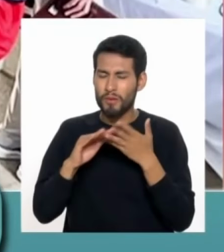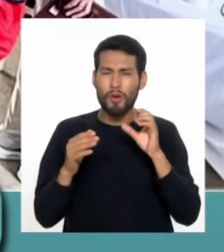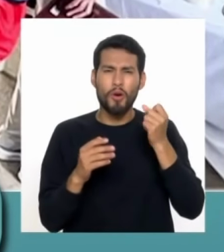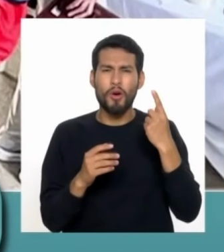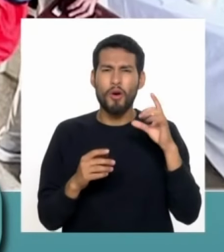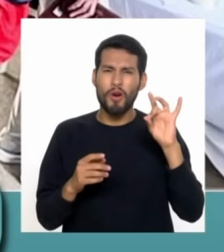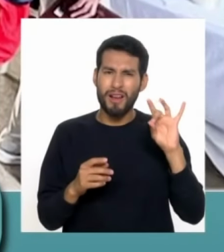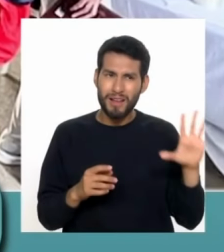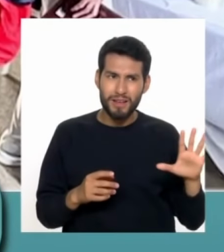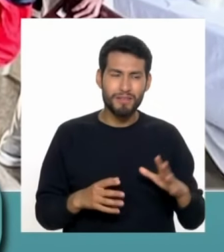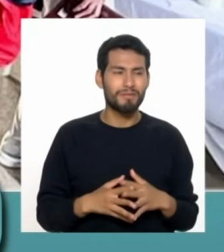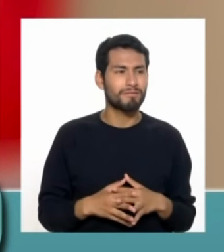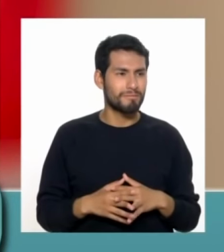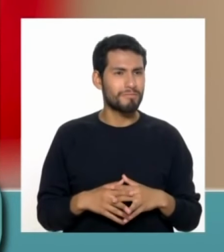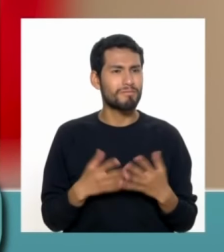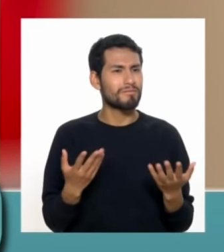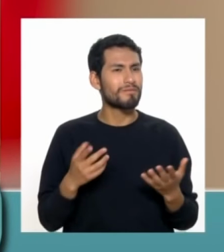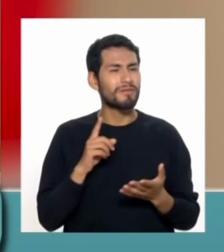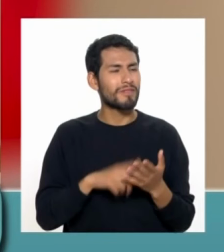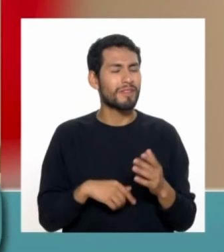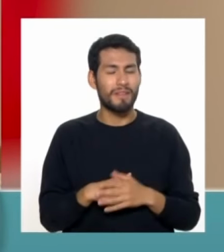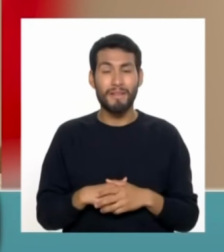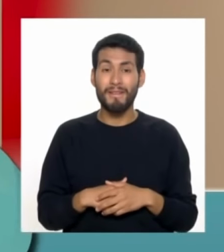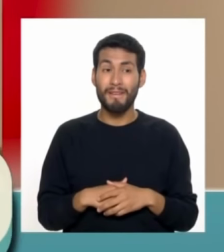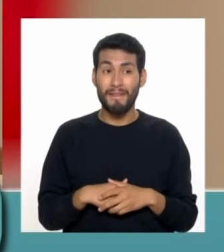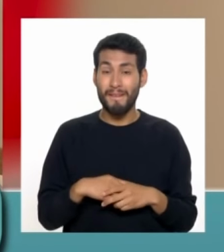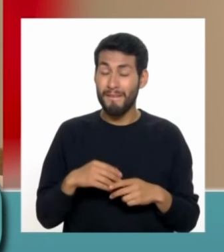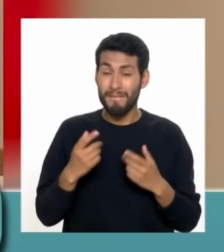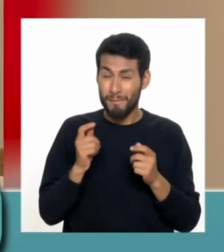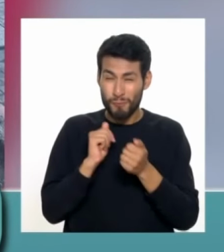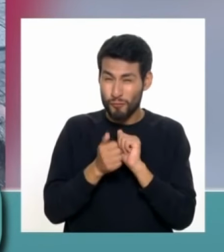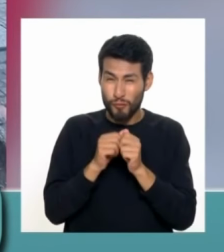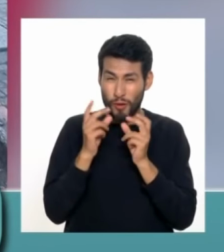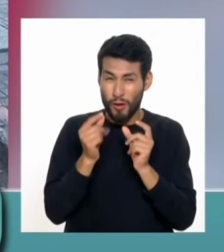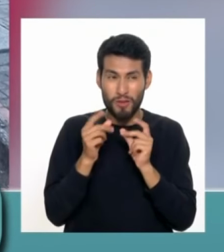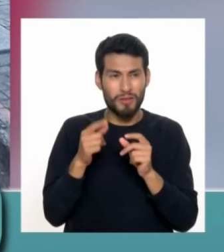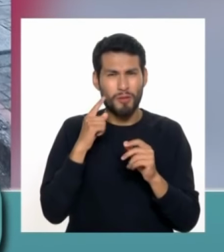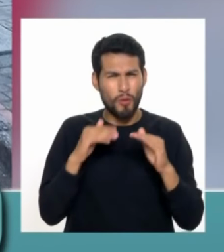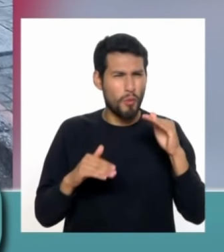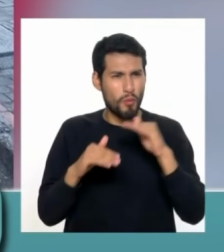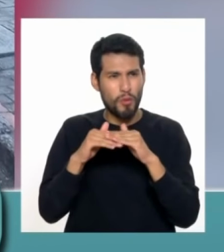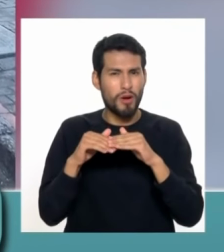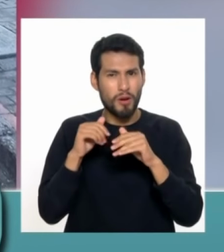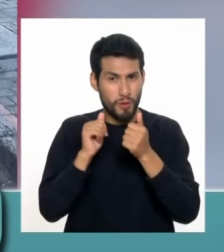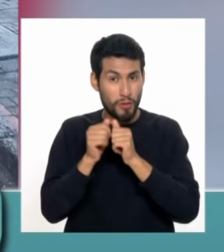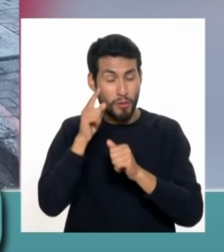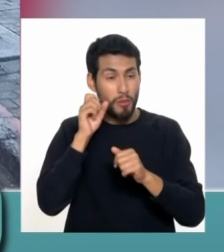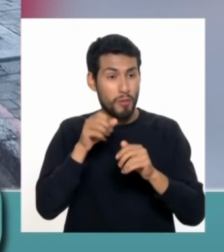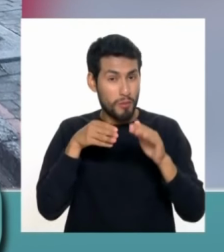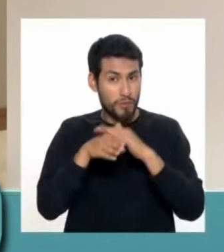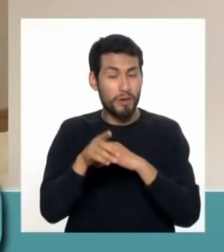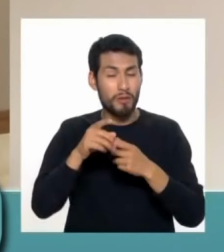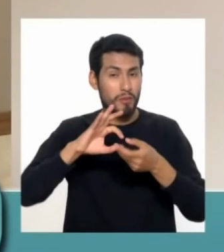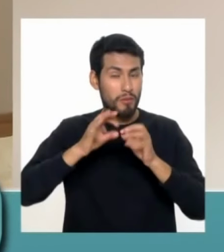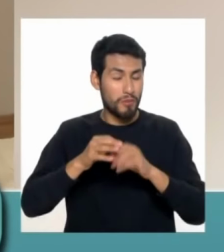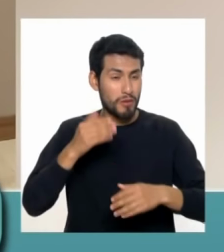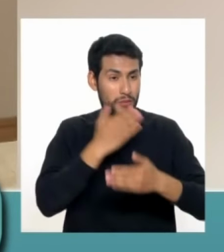11.85. Lo cual técnicamente se podría decir que es la marca clasificatoria para unos Juegos